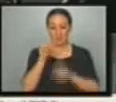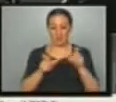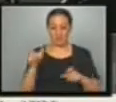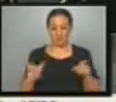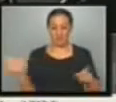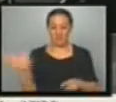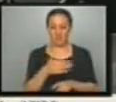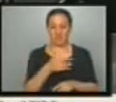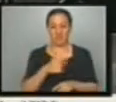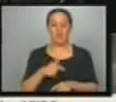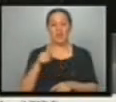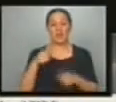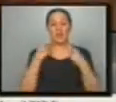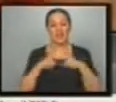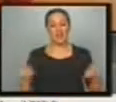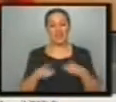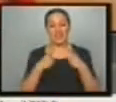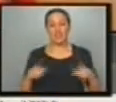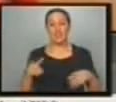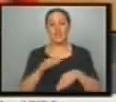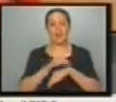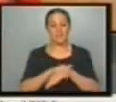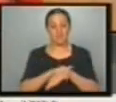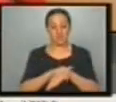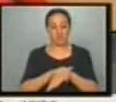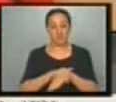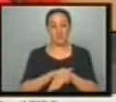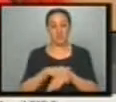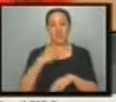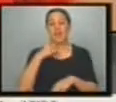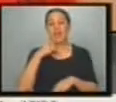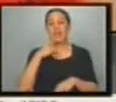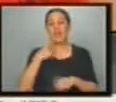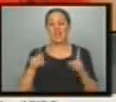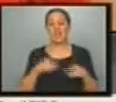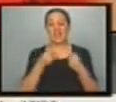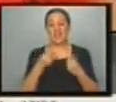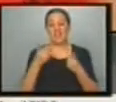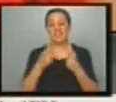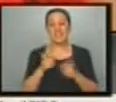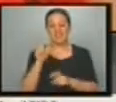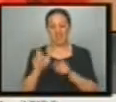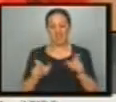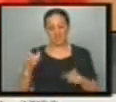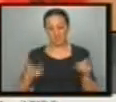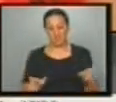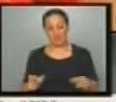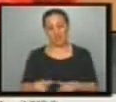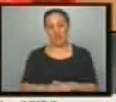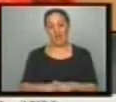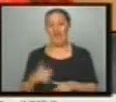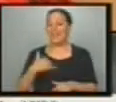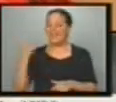siempre cuando le encantó la canción de la amistad que habla siempre necesidad del ser humano de tener un amigo